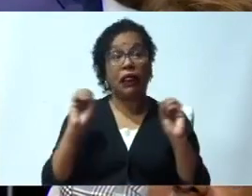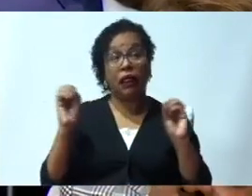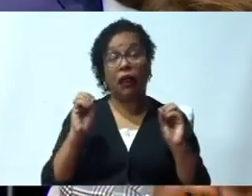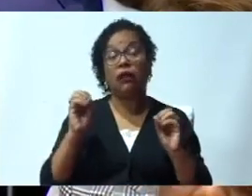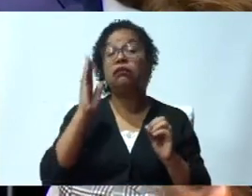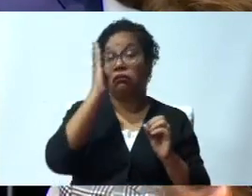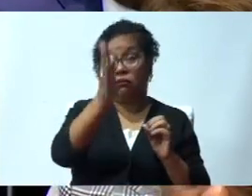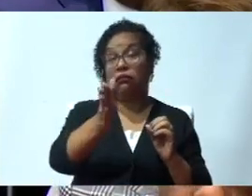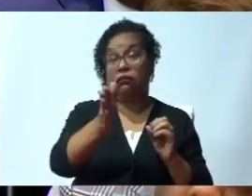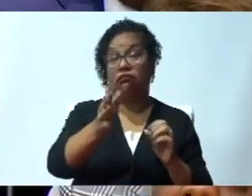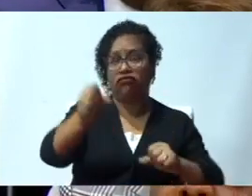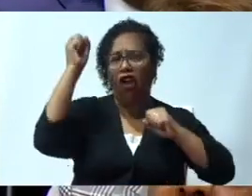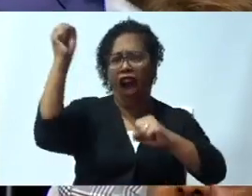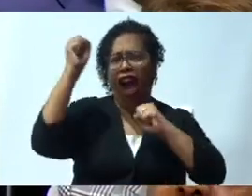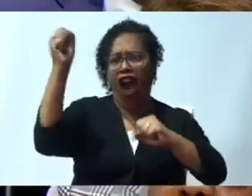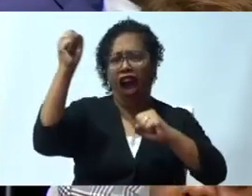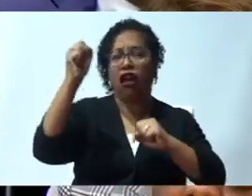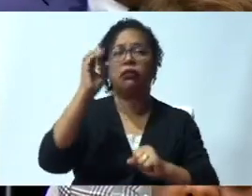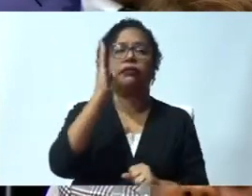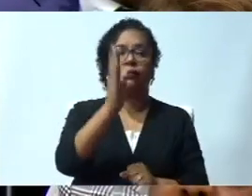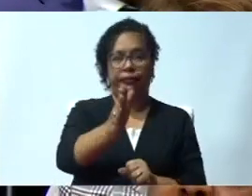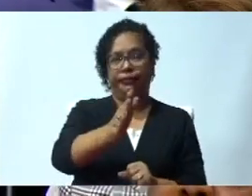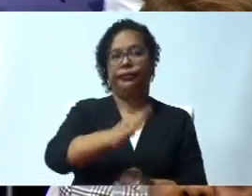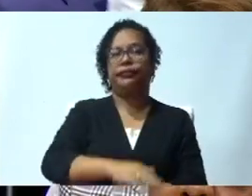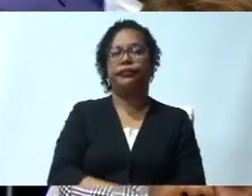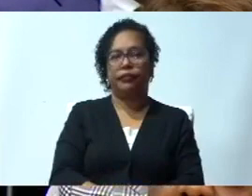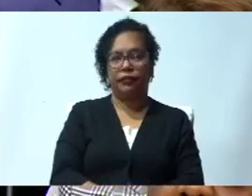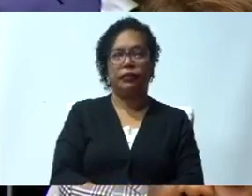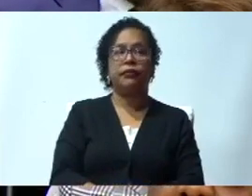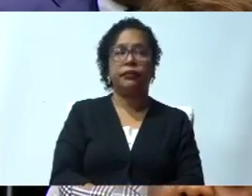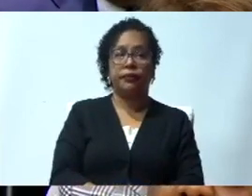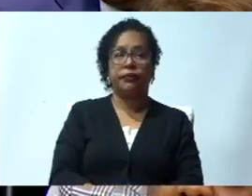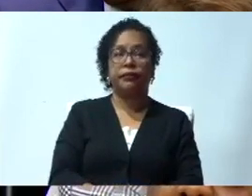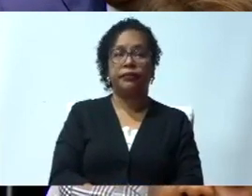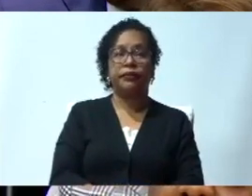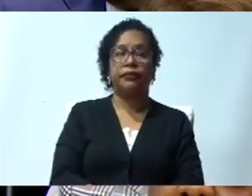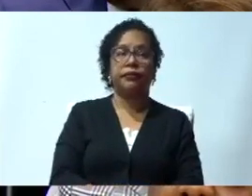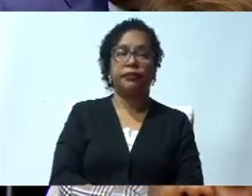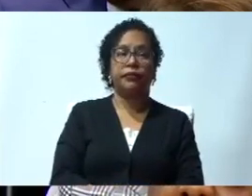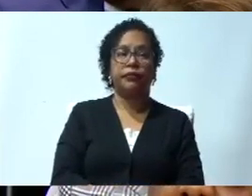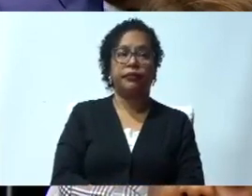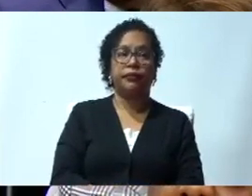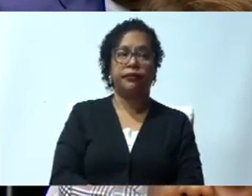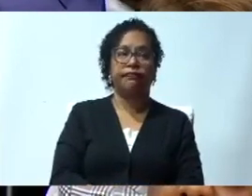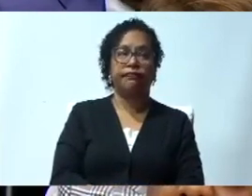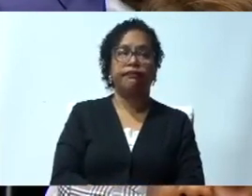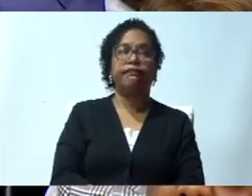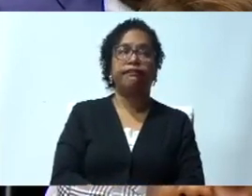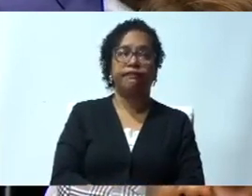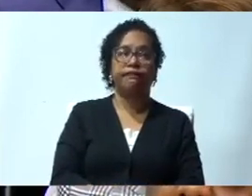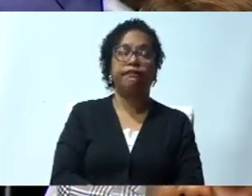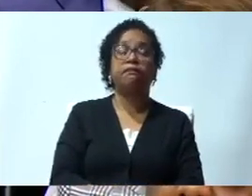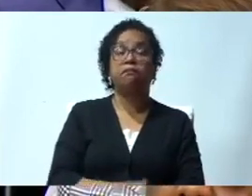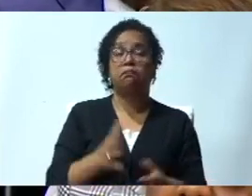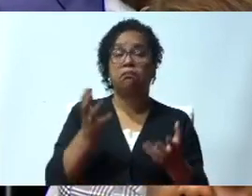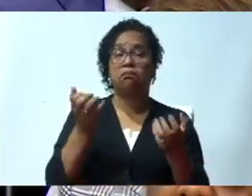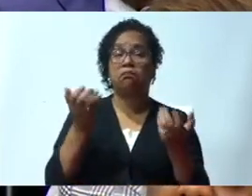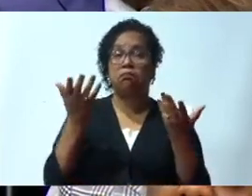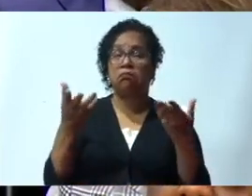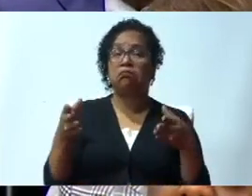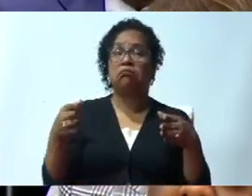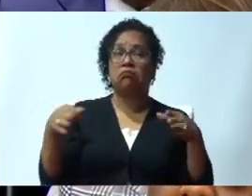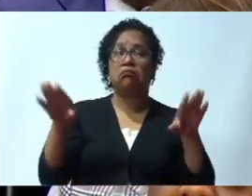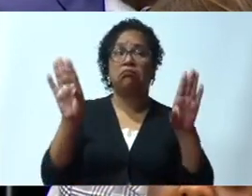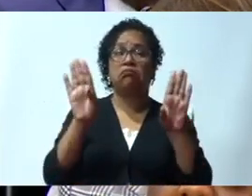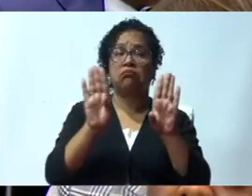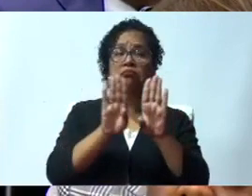porque es a donde nos están llevando. Y quiero con esto cerrarlo. Como está